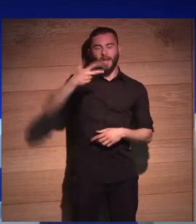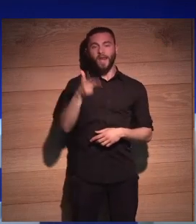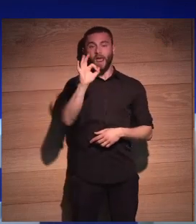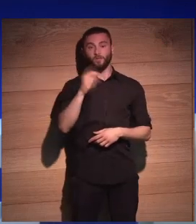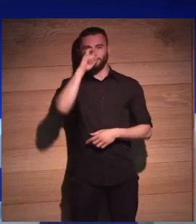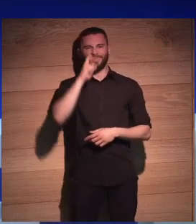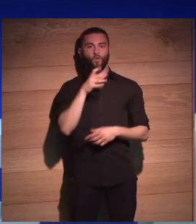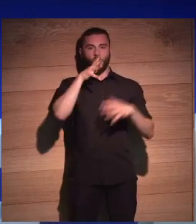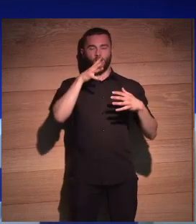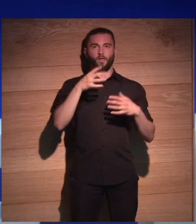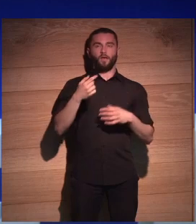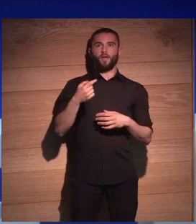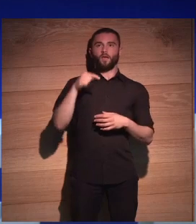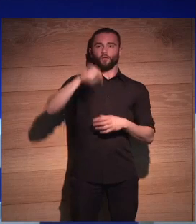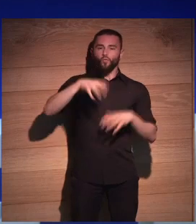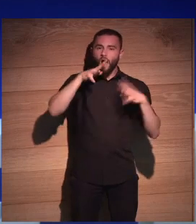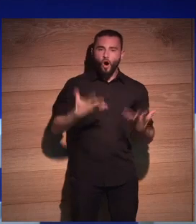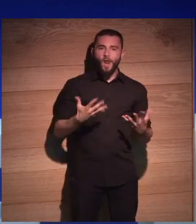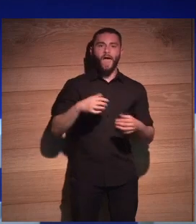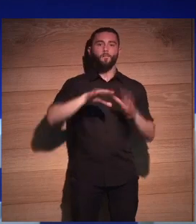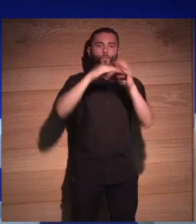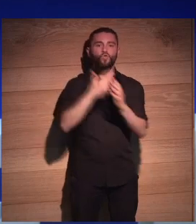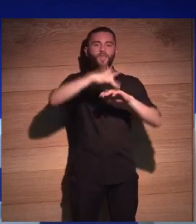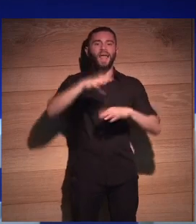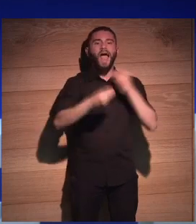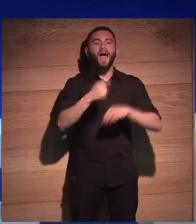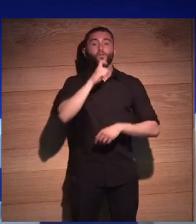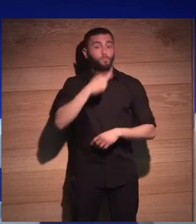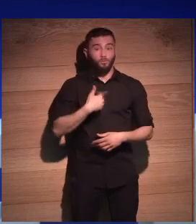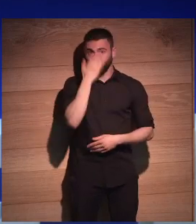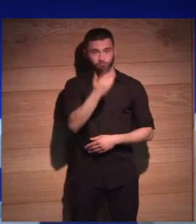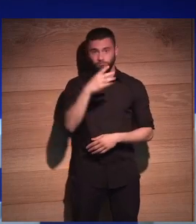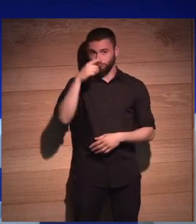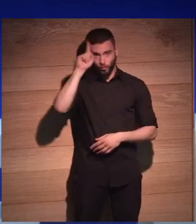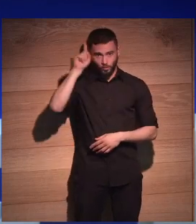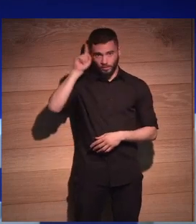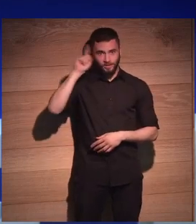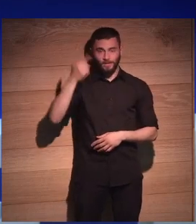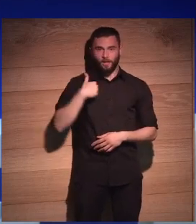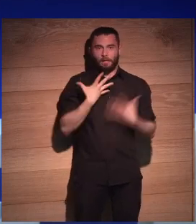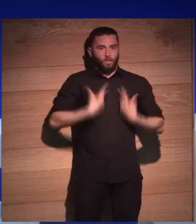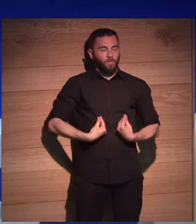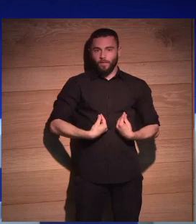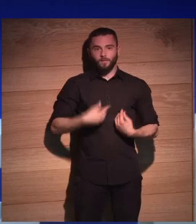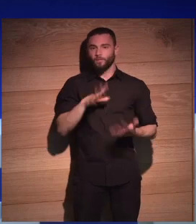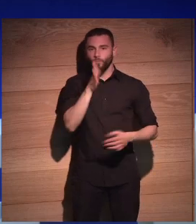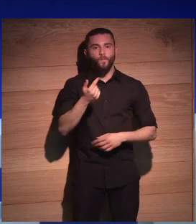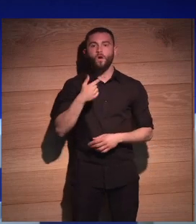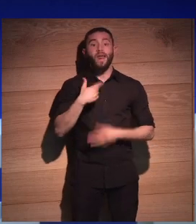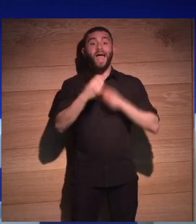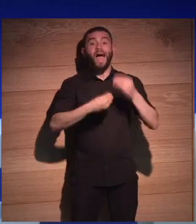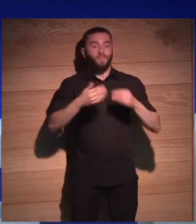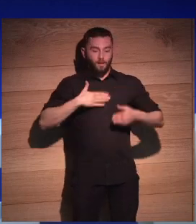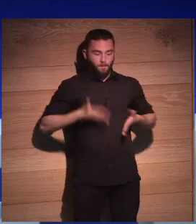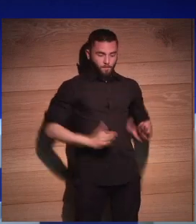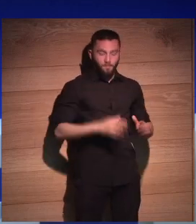harías eso a día de hoy en el mundo digital? Y sinceramente no lo sé. Me frustra el no saber cómo hacerlo con